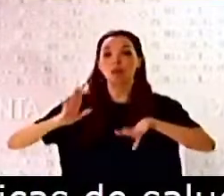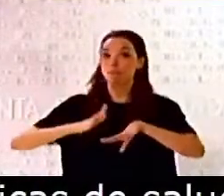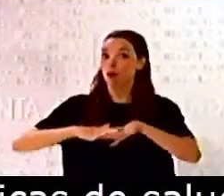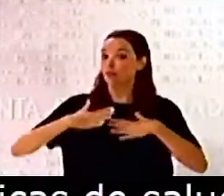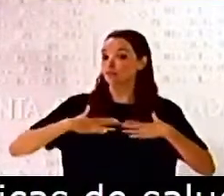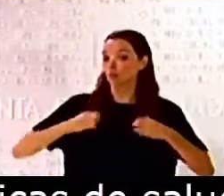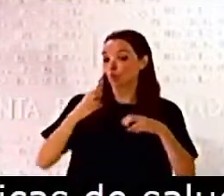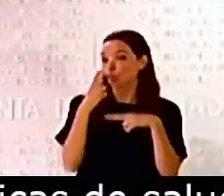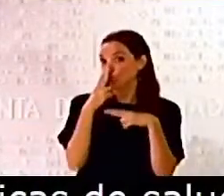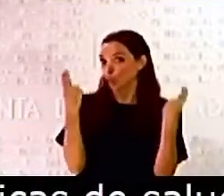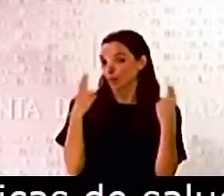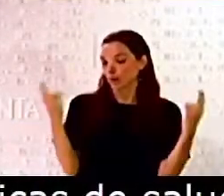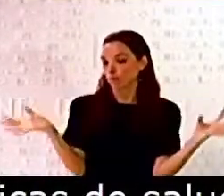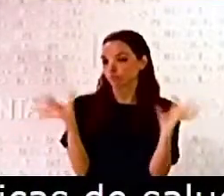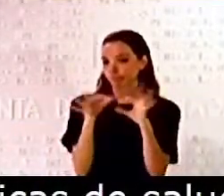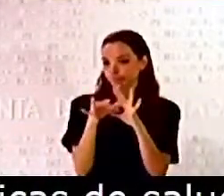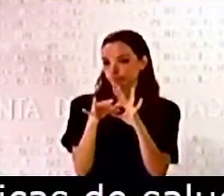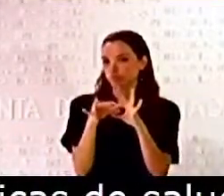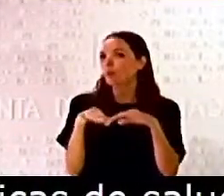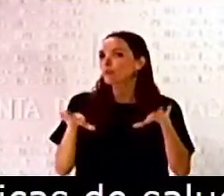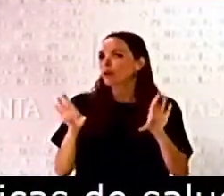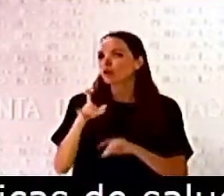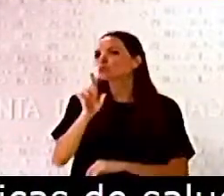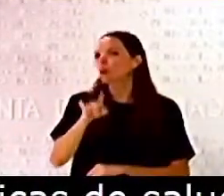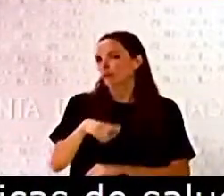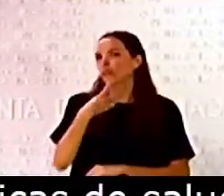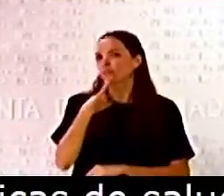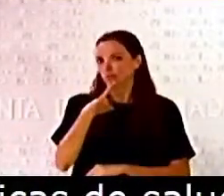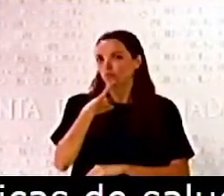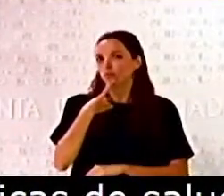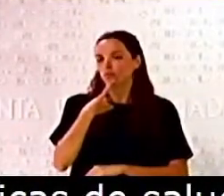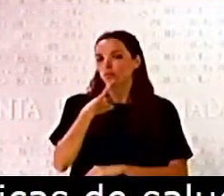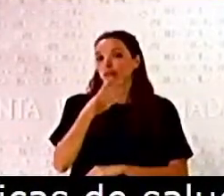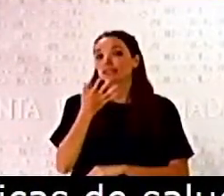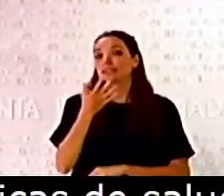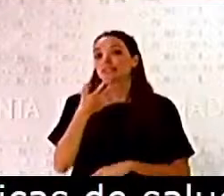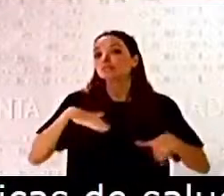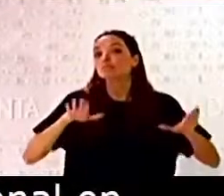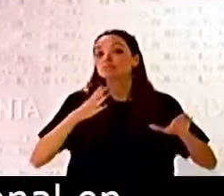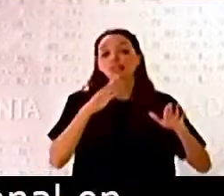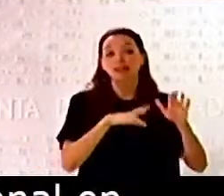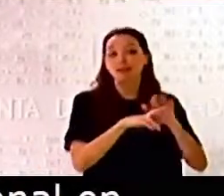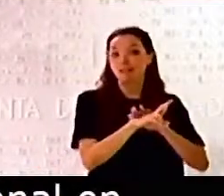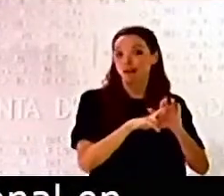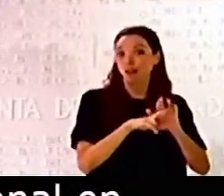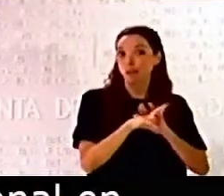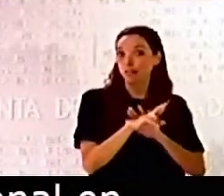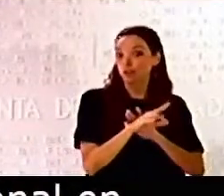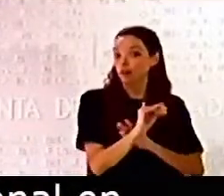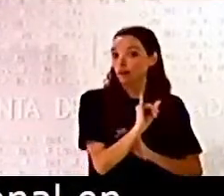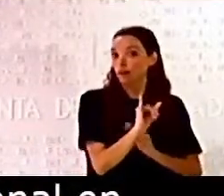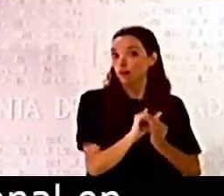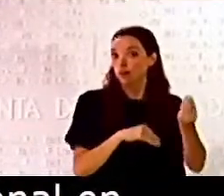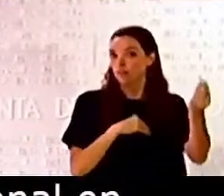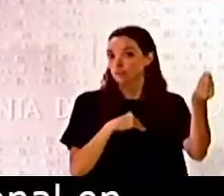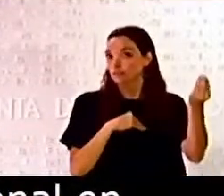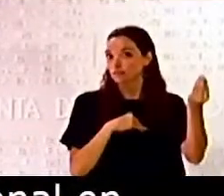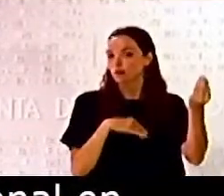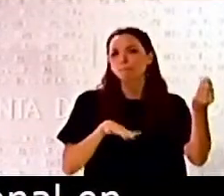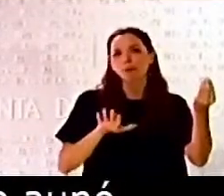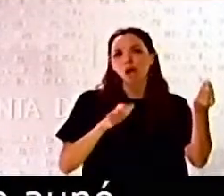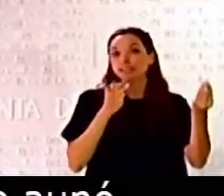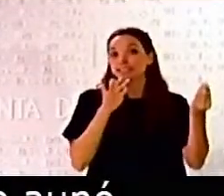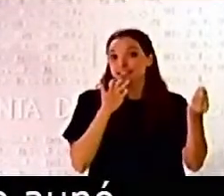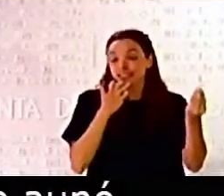pública, pero también dice que, aun teniendo esas herramientas normativas que nos permiten tomar medidas, siempre que las